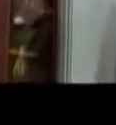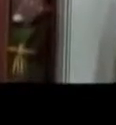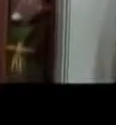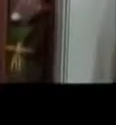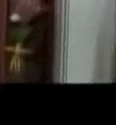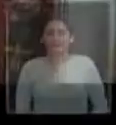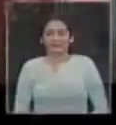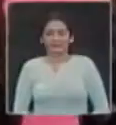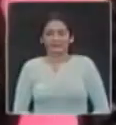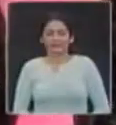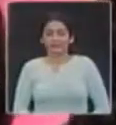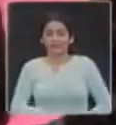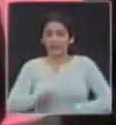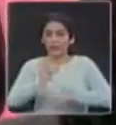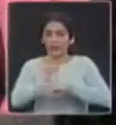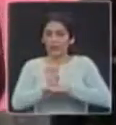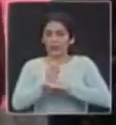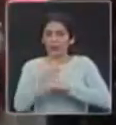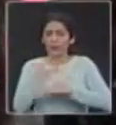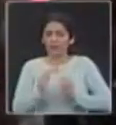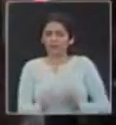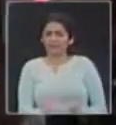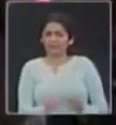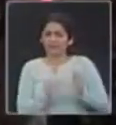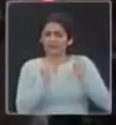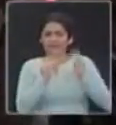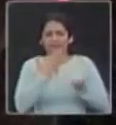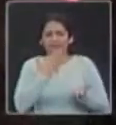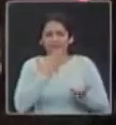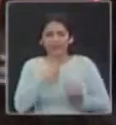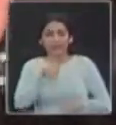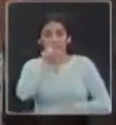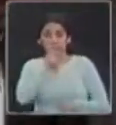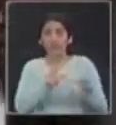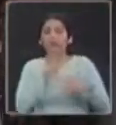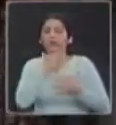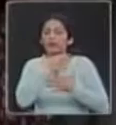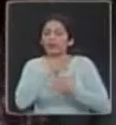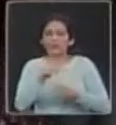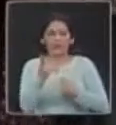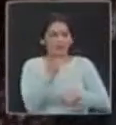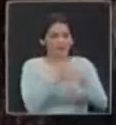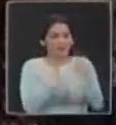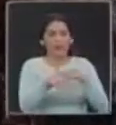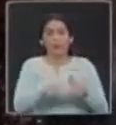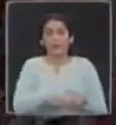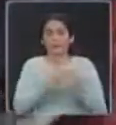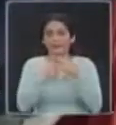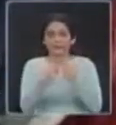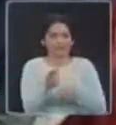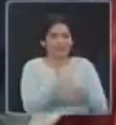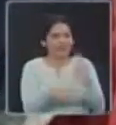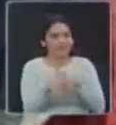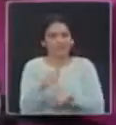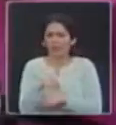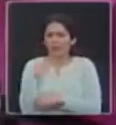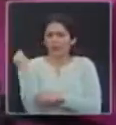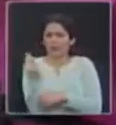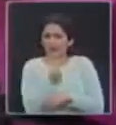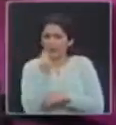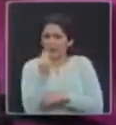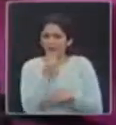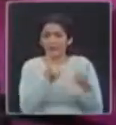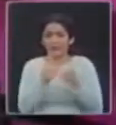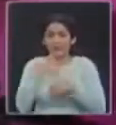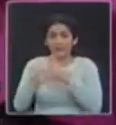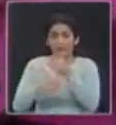El Ecuador mantiene un entorno culturalmente favorable al emprendimiento que estimula la actividad temprana y facilita la difusión de historias de